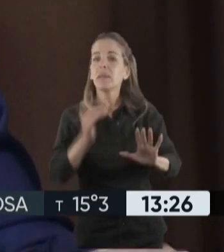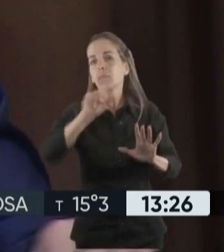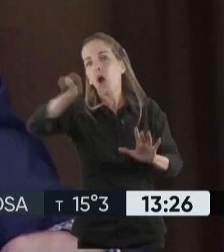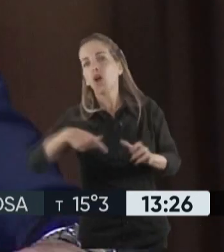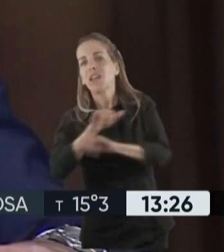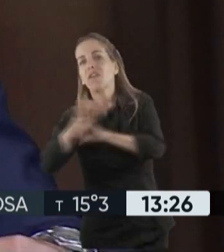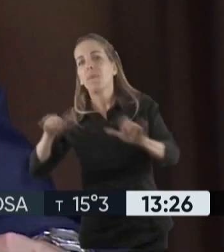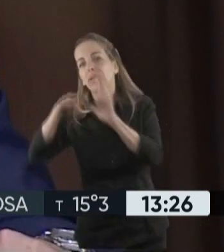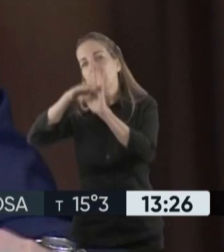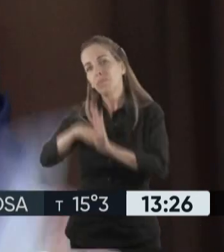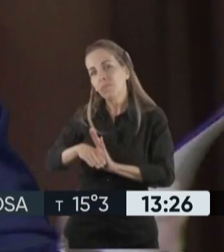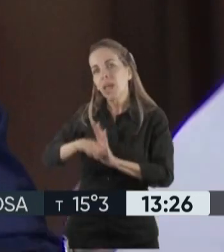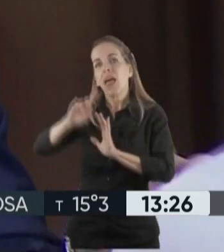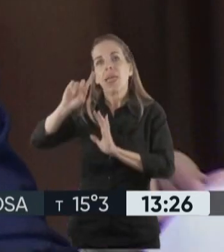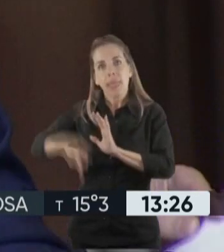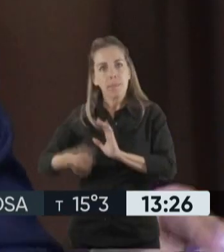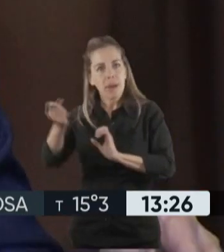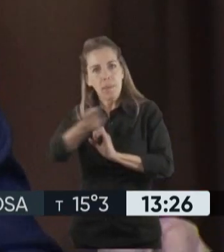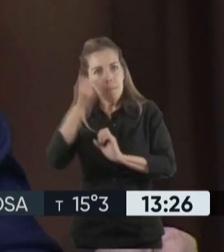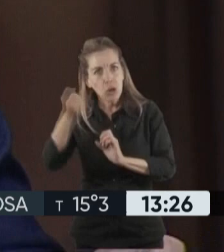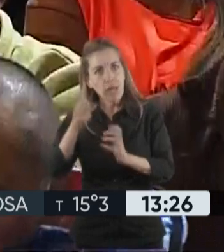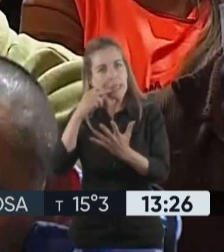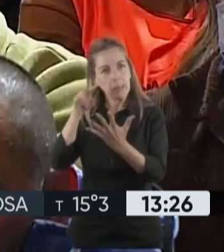datos, también significativos.